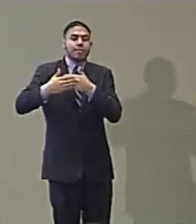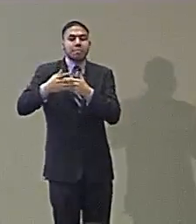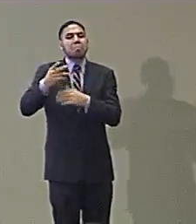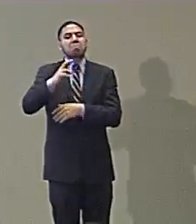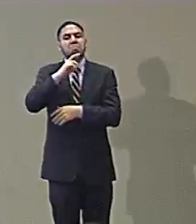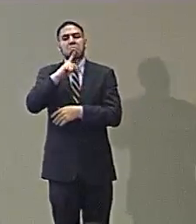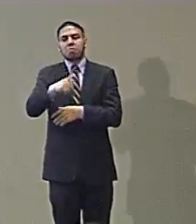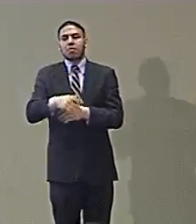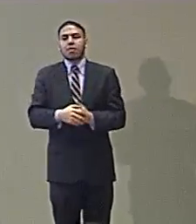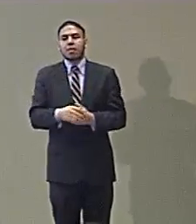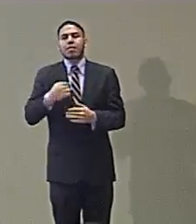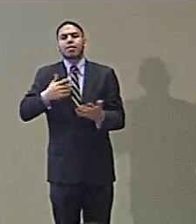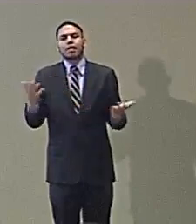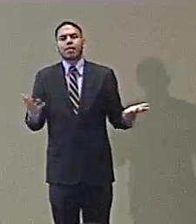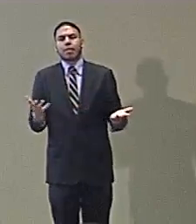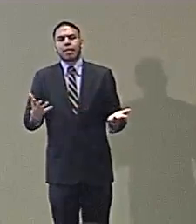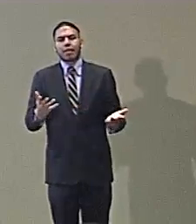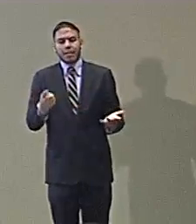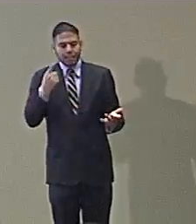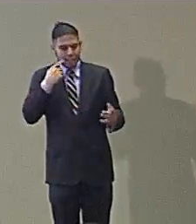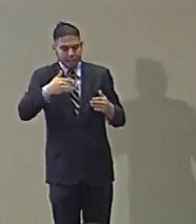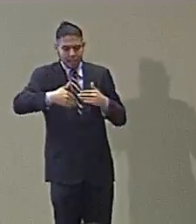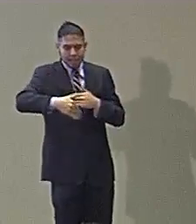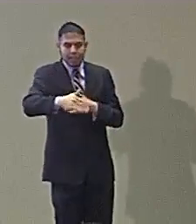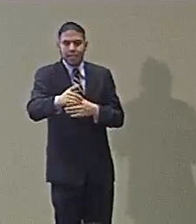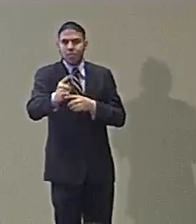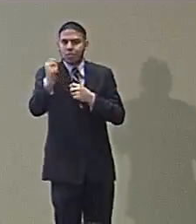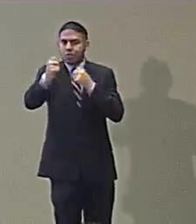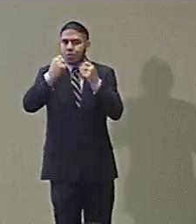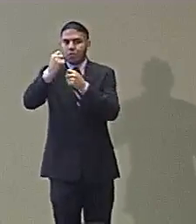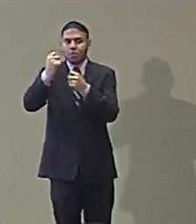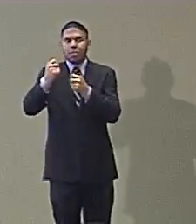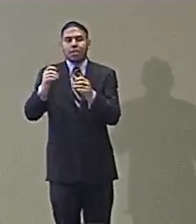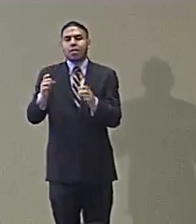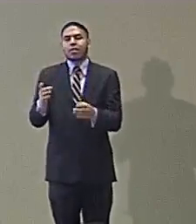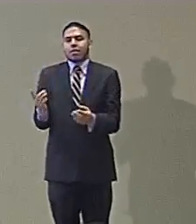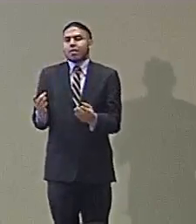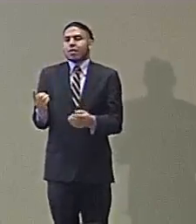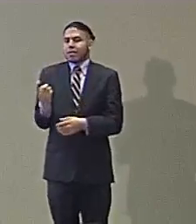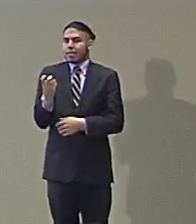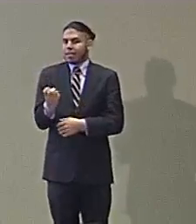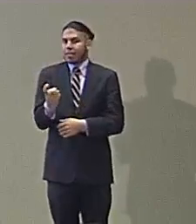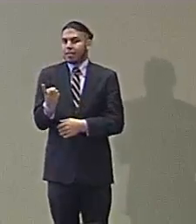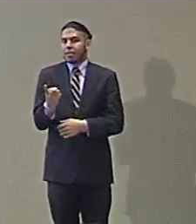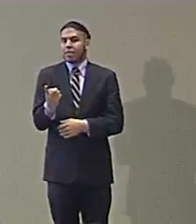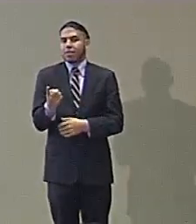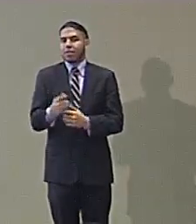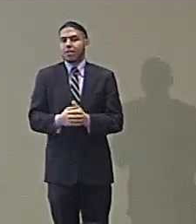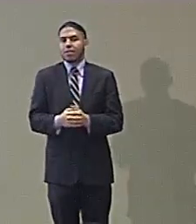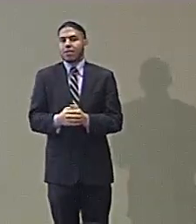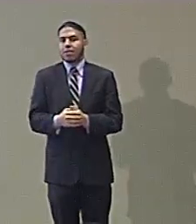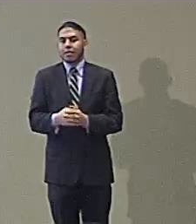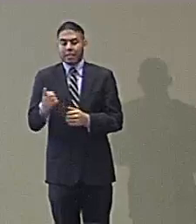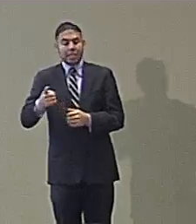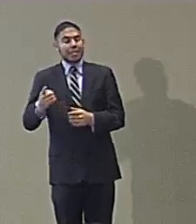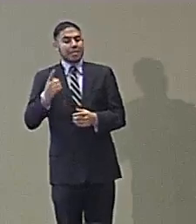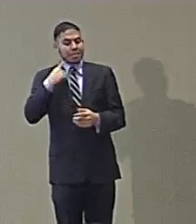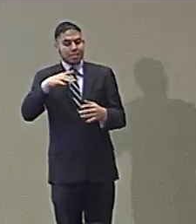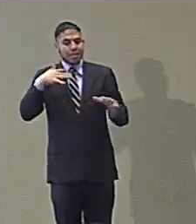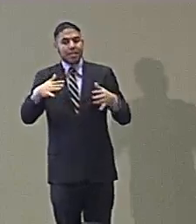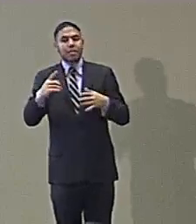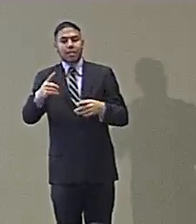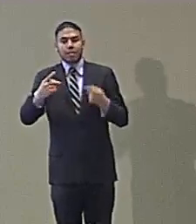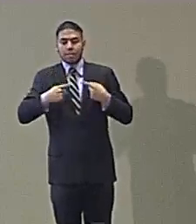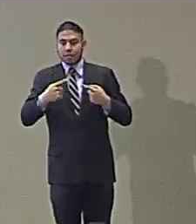que lo hagamos a través del turismo es un sector como lo hemos dicho muchas veces muy intensivo en gente y a pesar de que también como bien